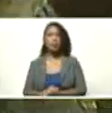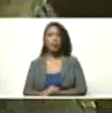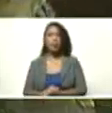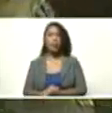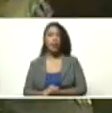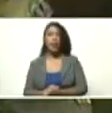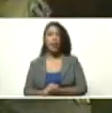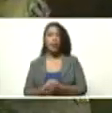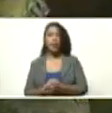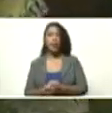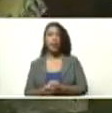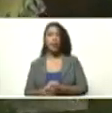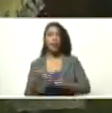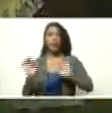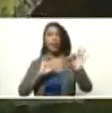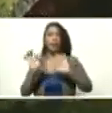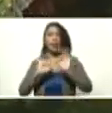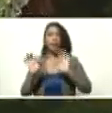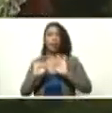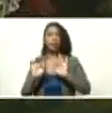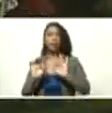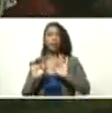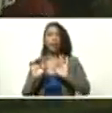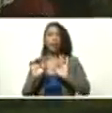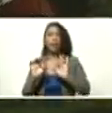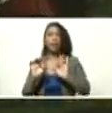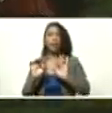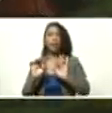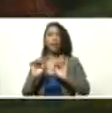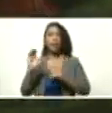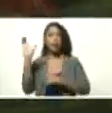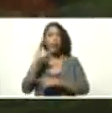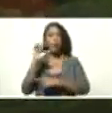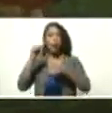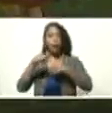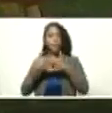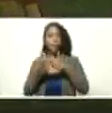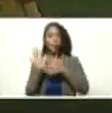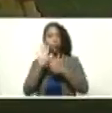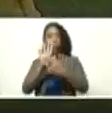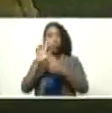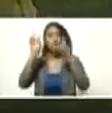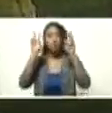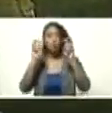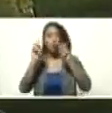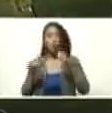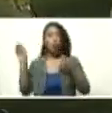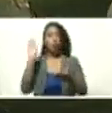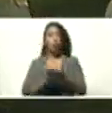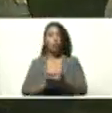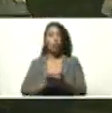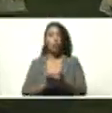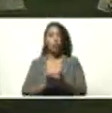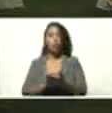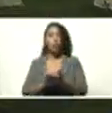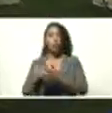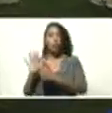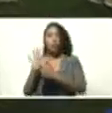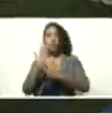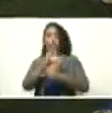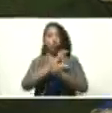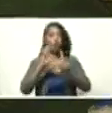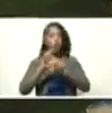Carreño, en el Poliedro de Caracas, que ya abre sus puertas nuevamente para los espectáculos